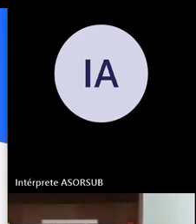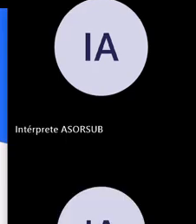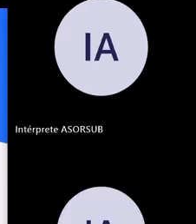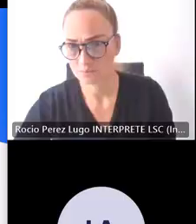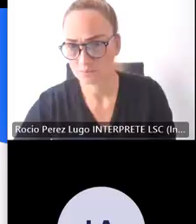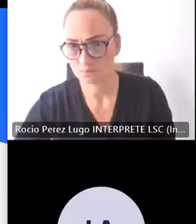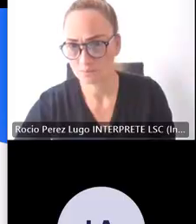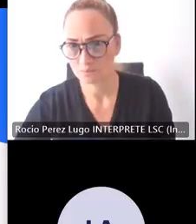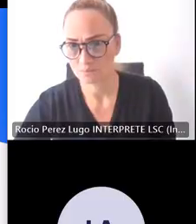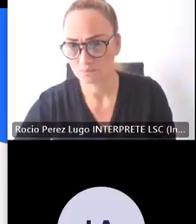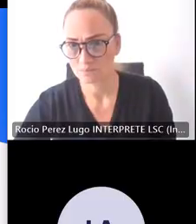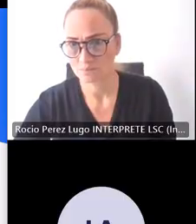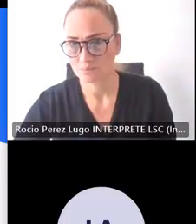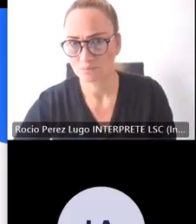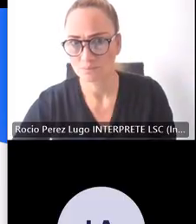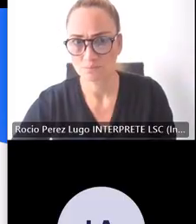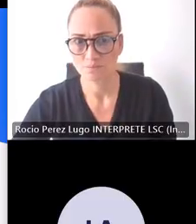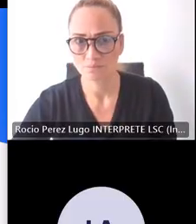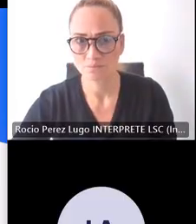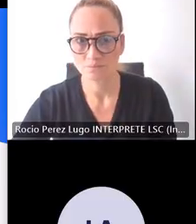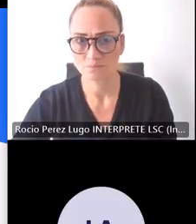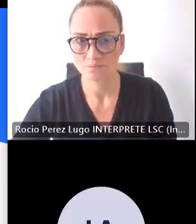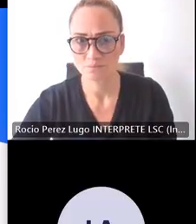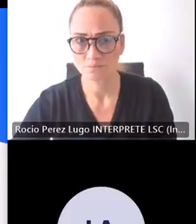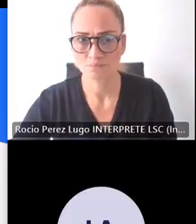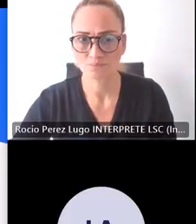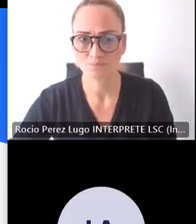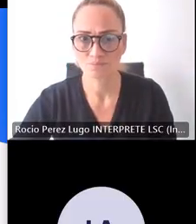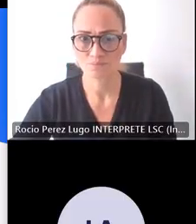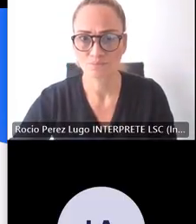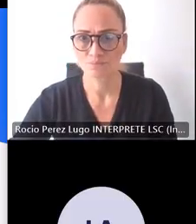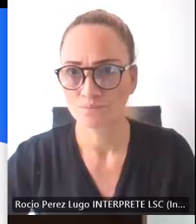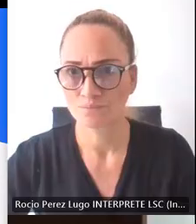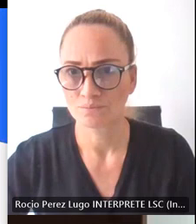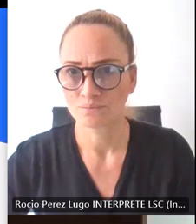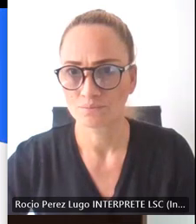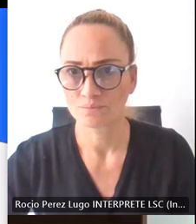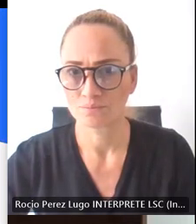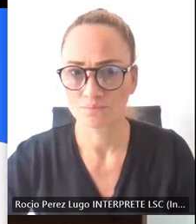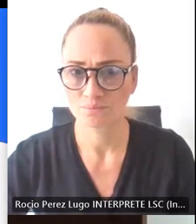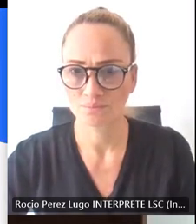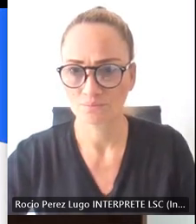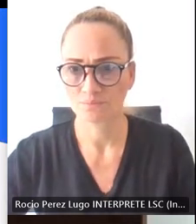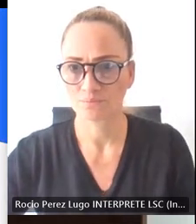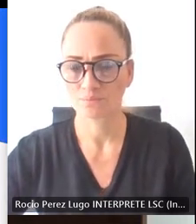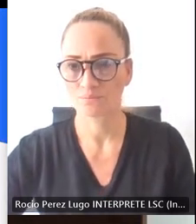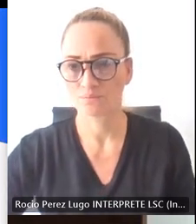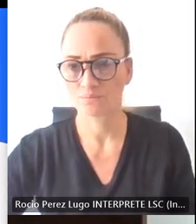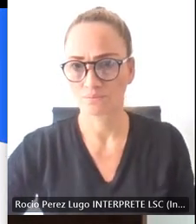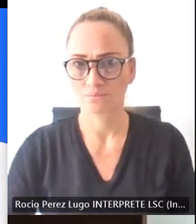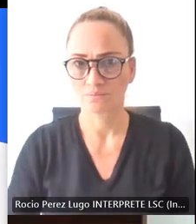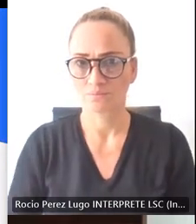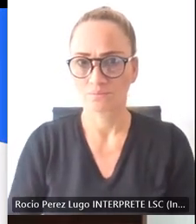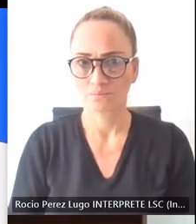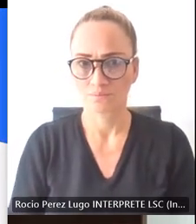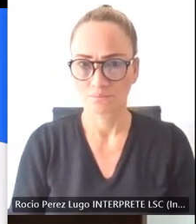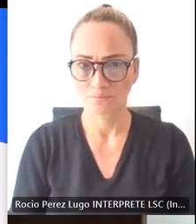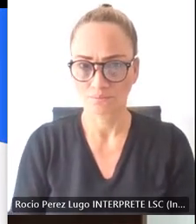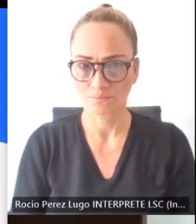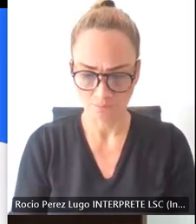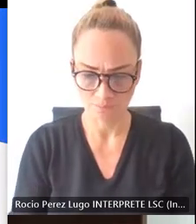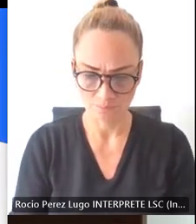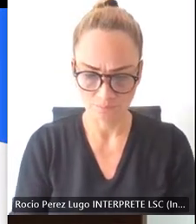las oficinas o si existe alguna restricción. Aquí lo que vemos es más de carácter preventivo. No es tanto como que haya